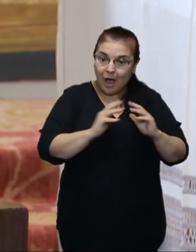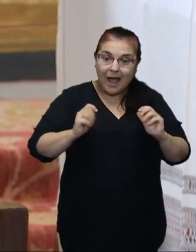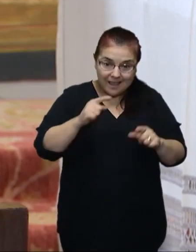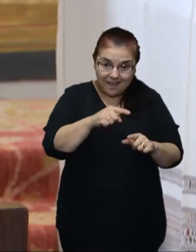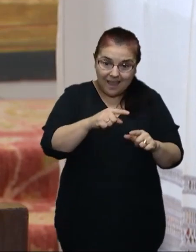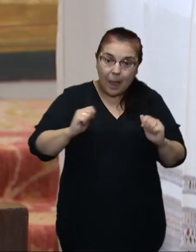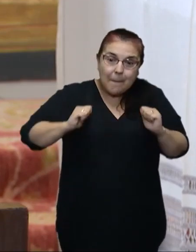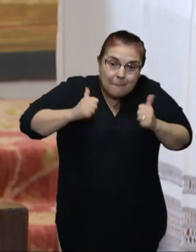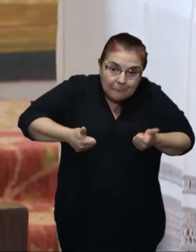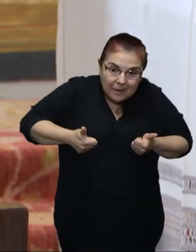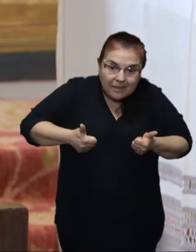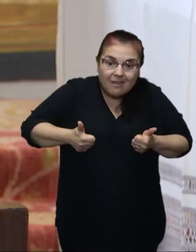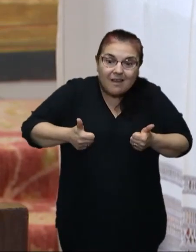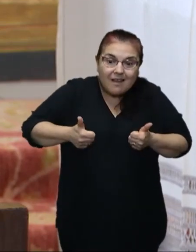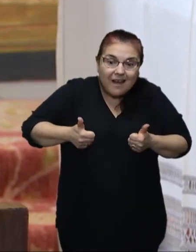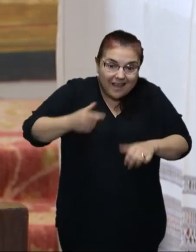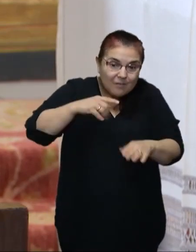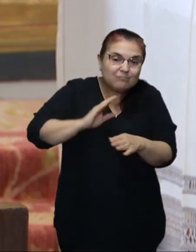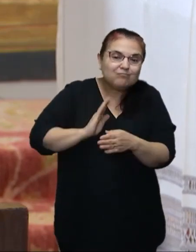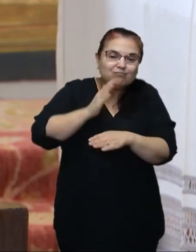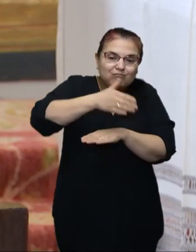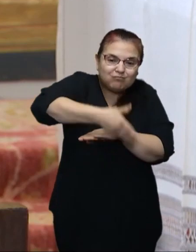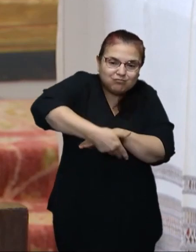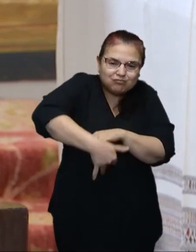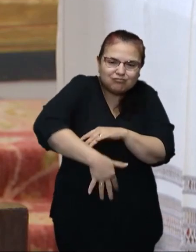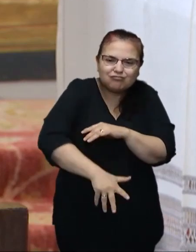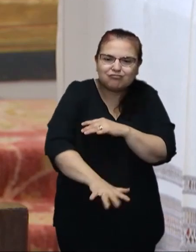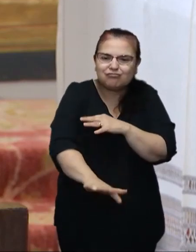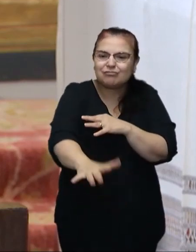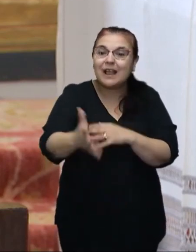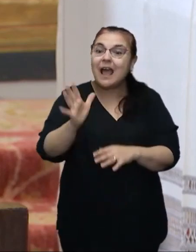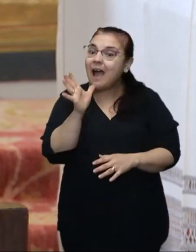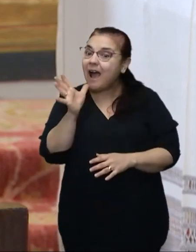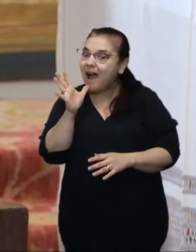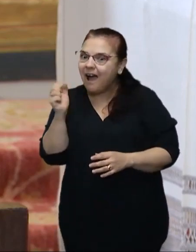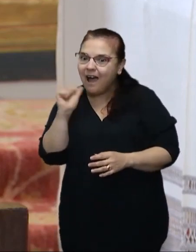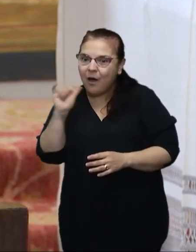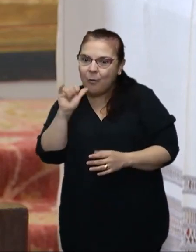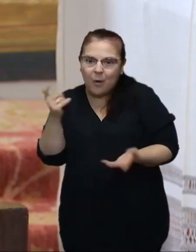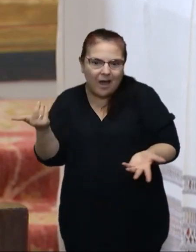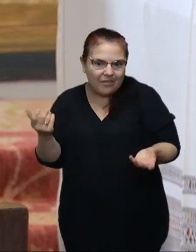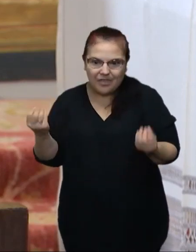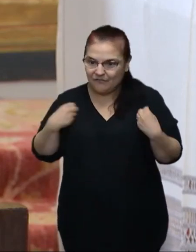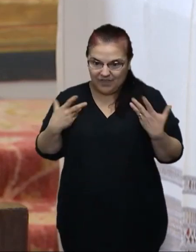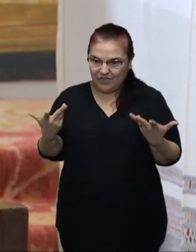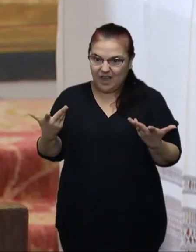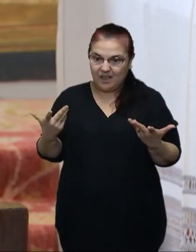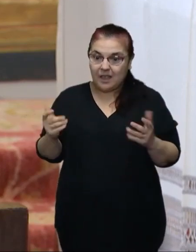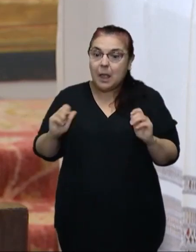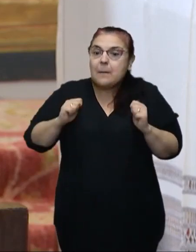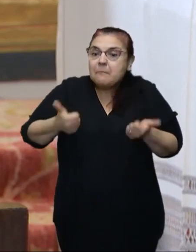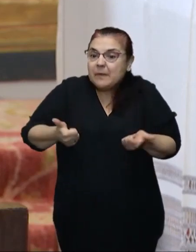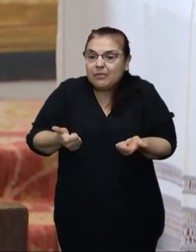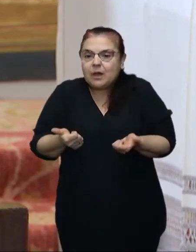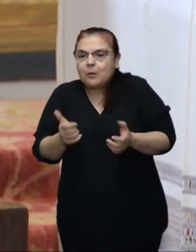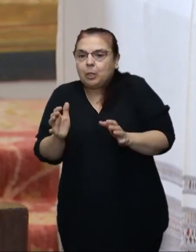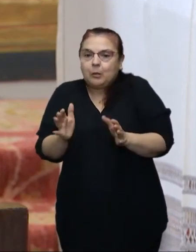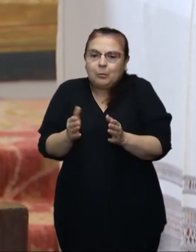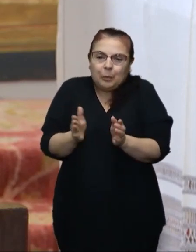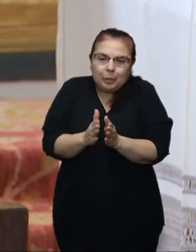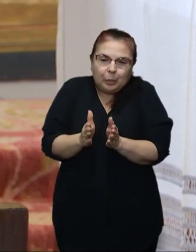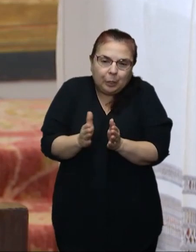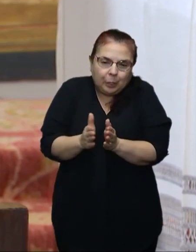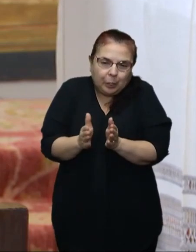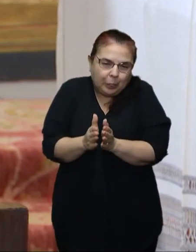de la vida y empieza siendo pues un arroyito, digamos, casi